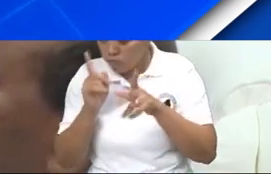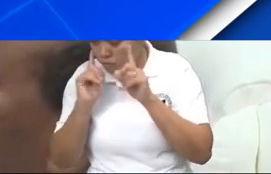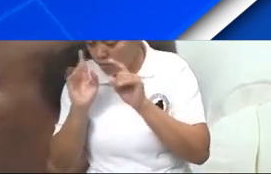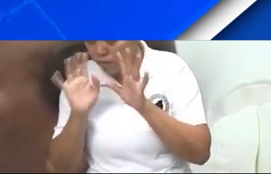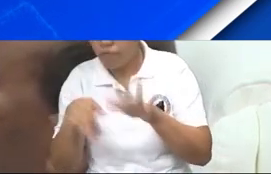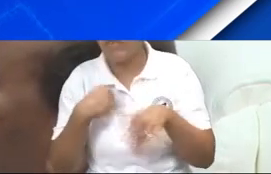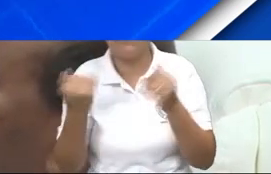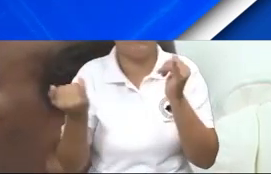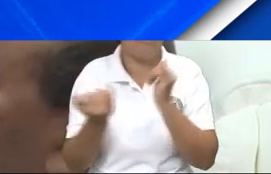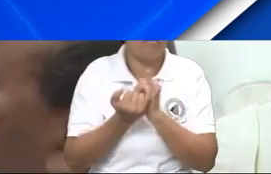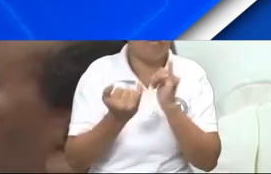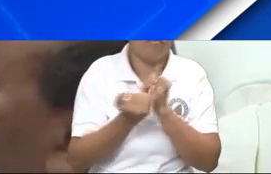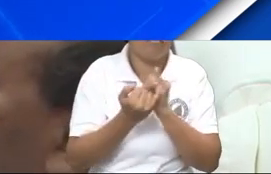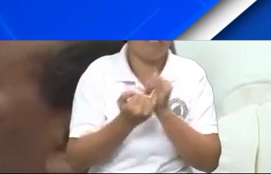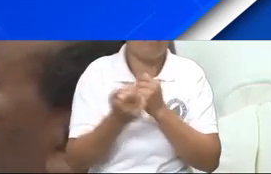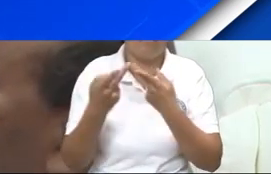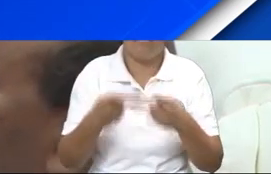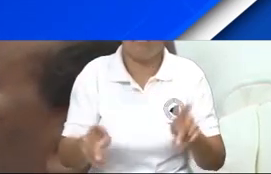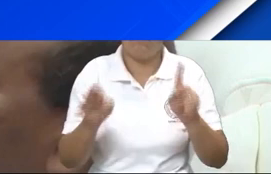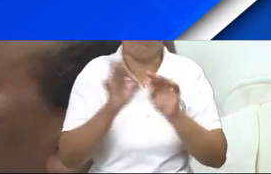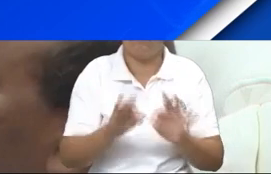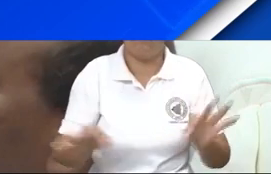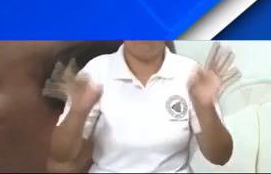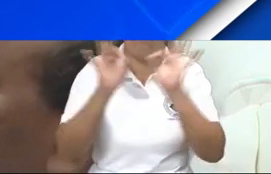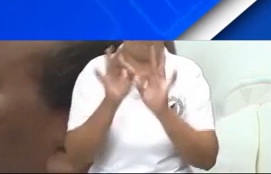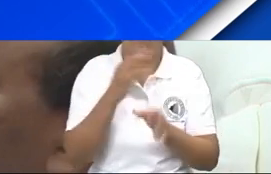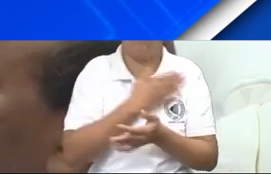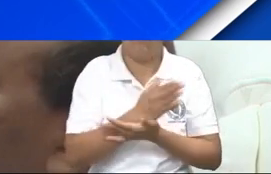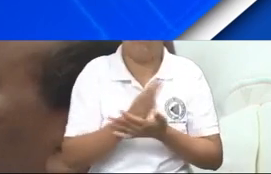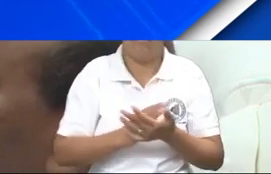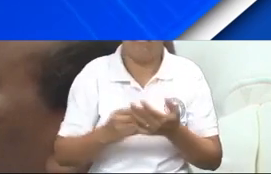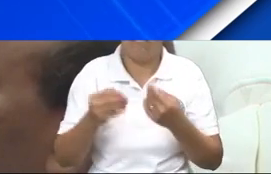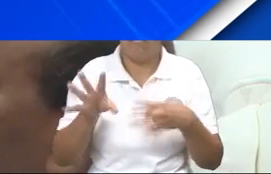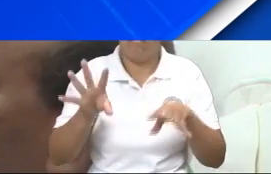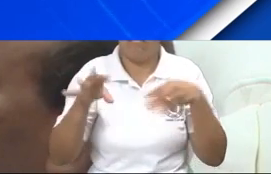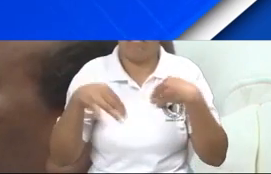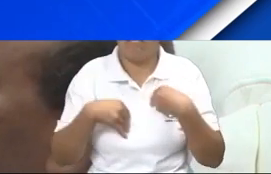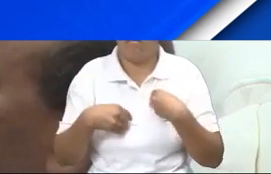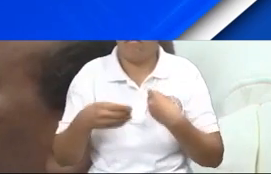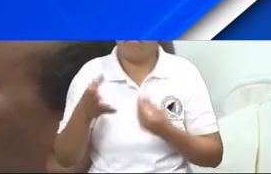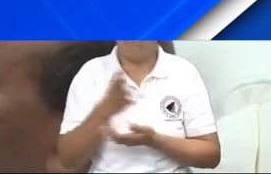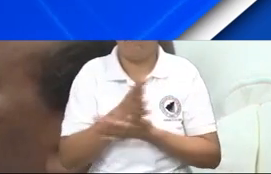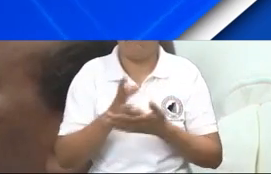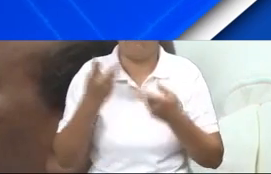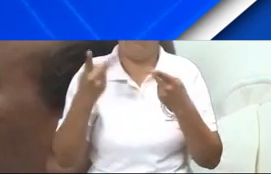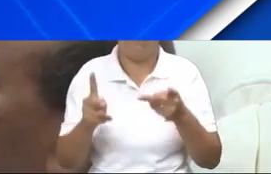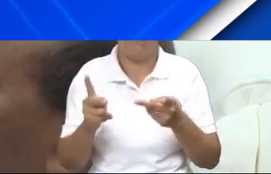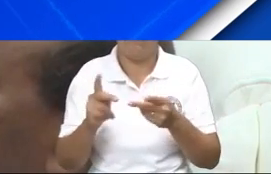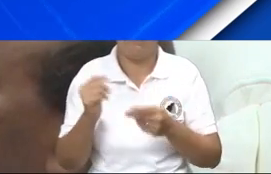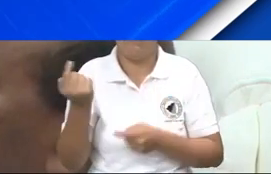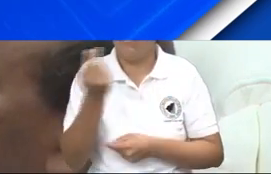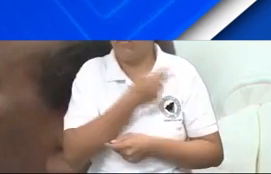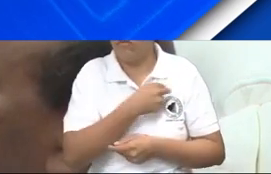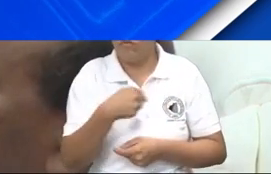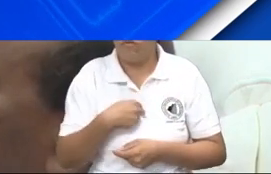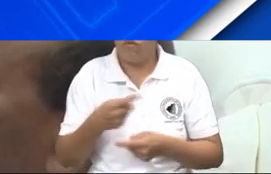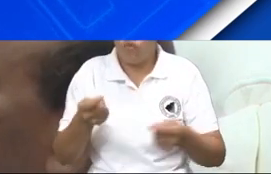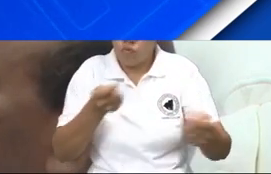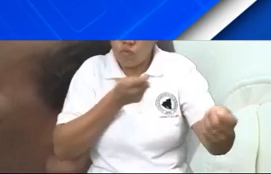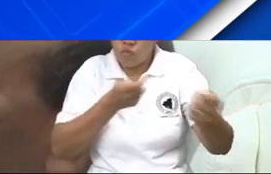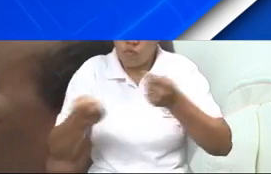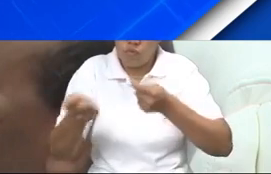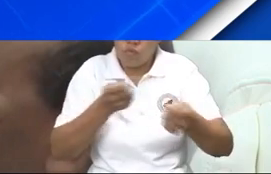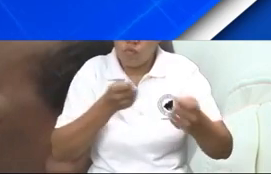Y también los aspectos que corresponden al convenio de Basilea sobre el control